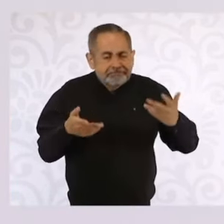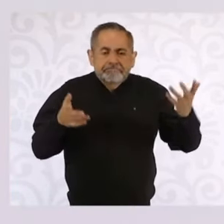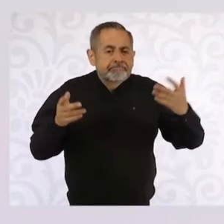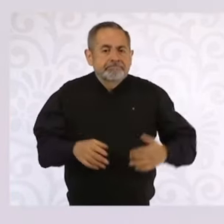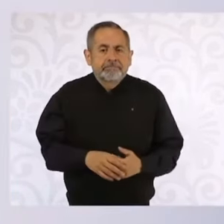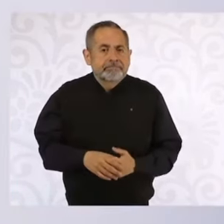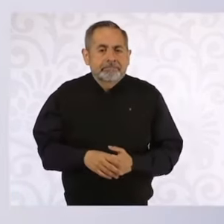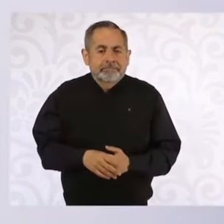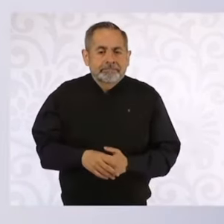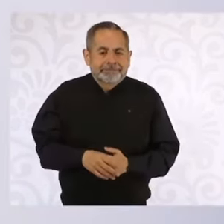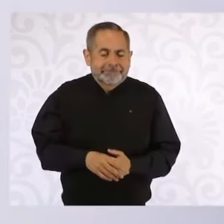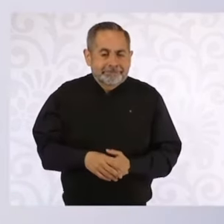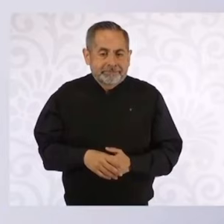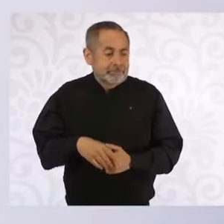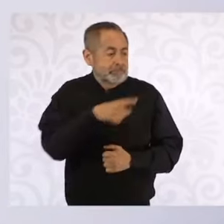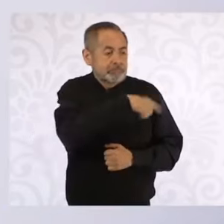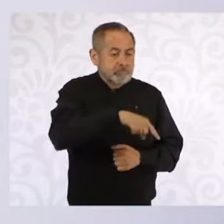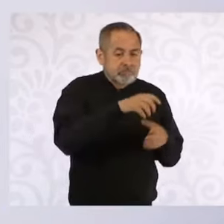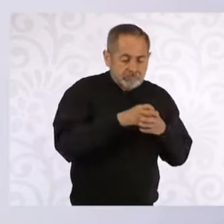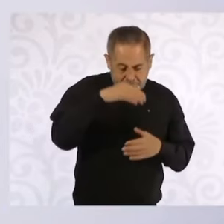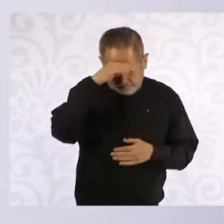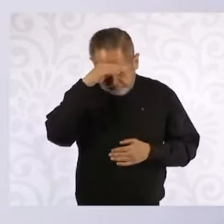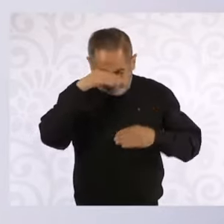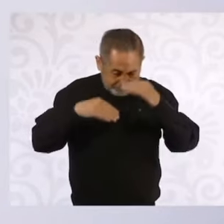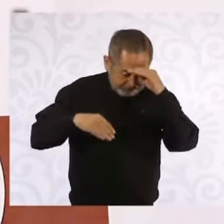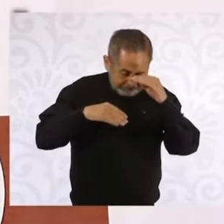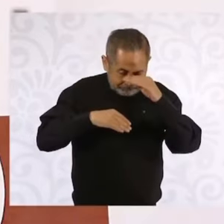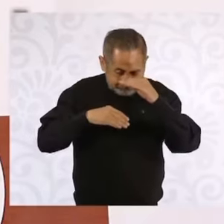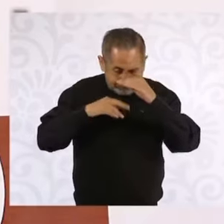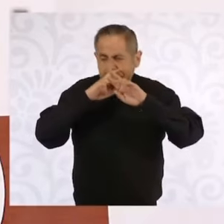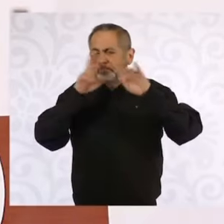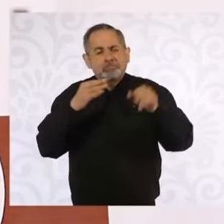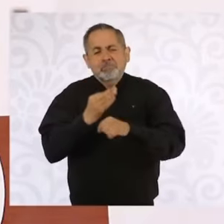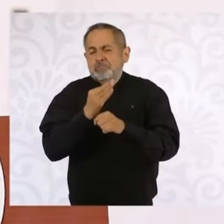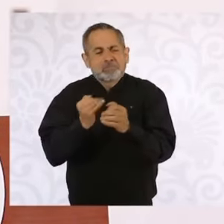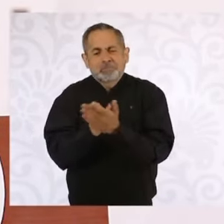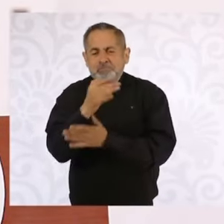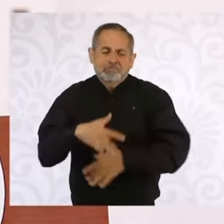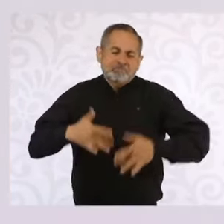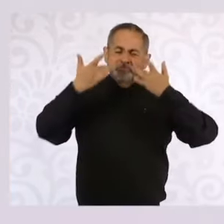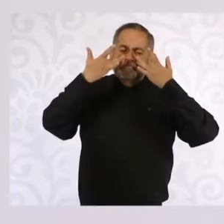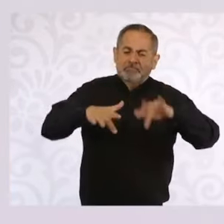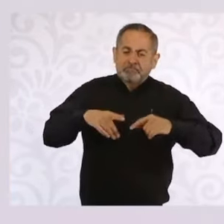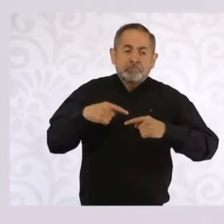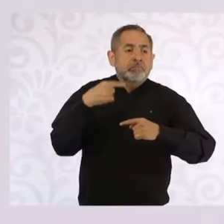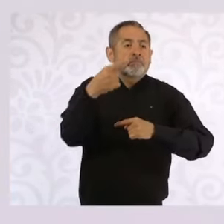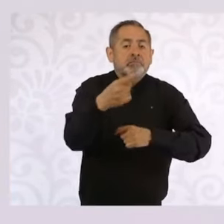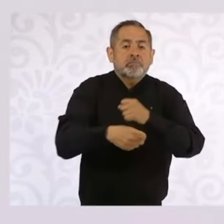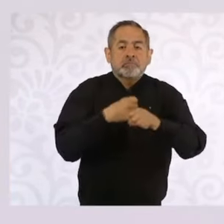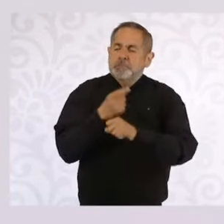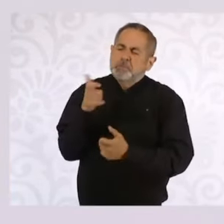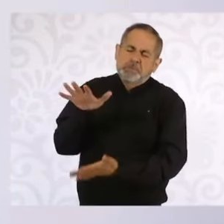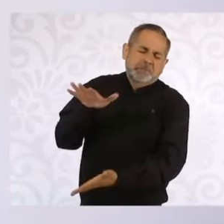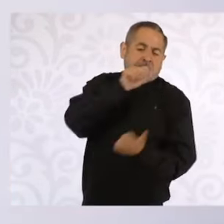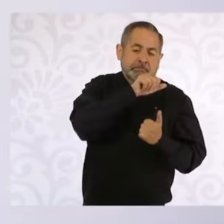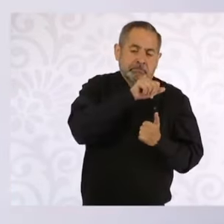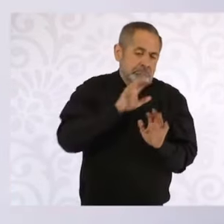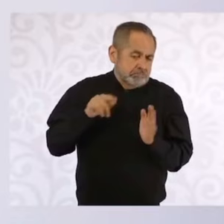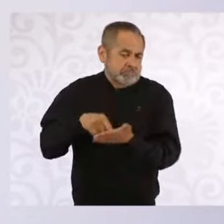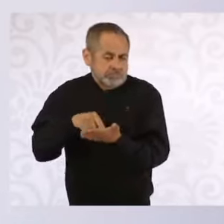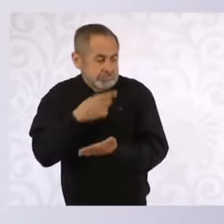también, pues, ellos pueden optar por renunciar y se llevan su haber de retiro, así lo dice la reforma constitucional,